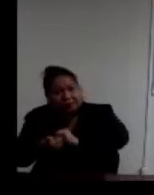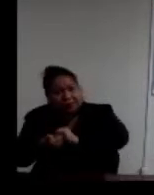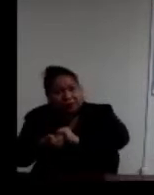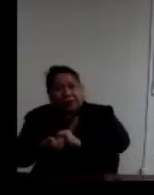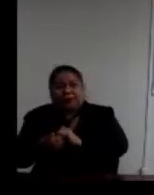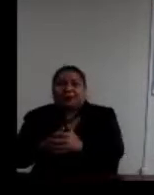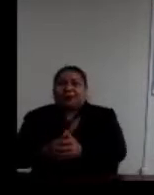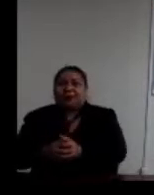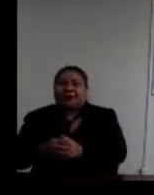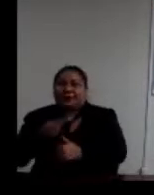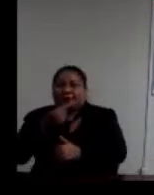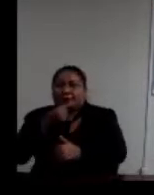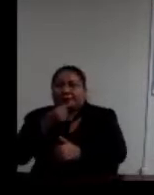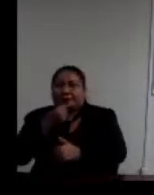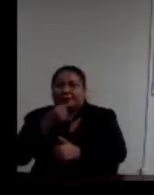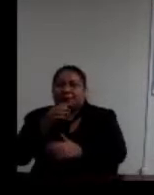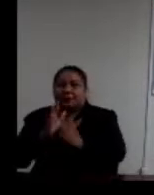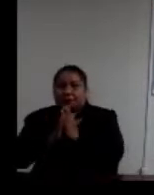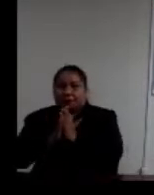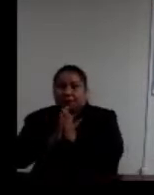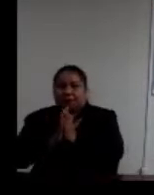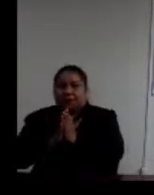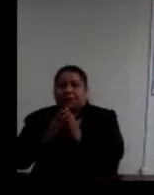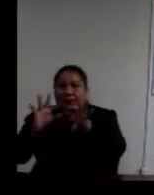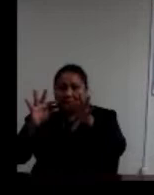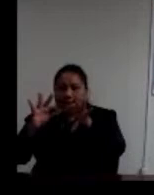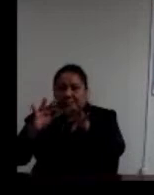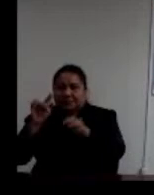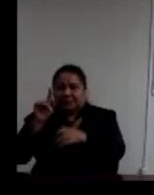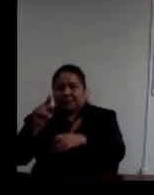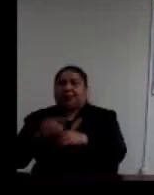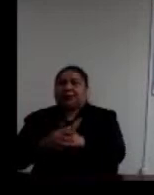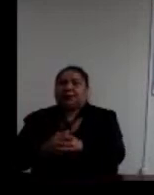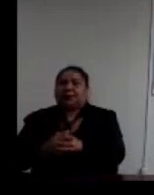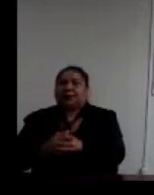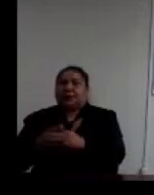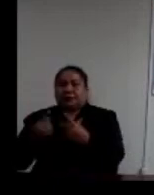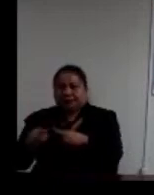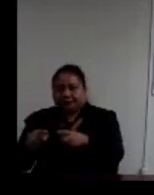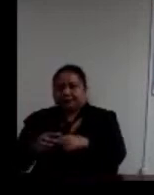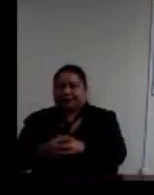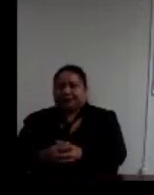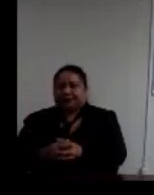técnicas para que disminuyan estas catecolaminas.